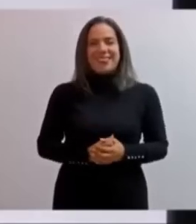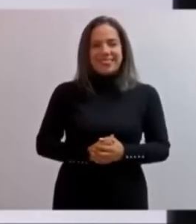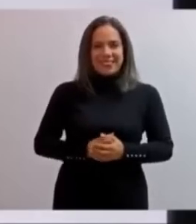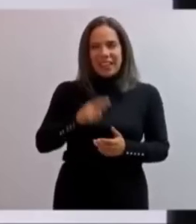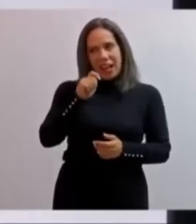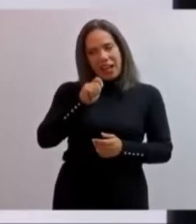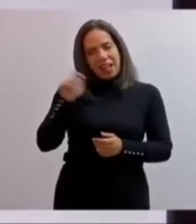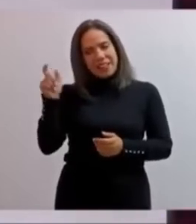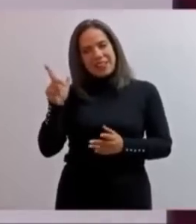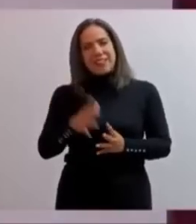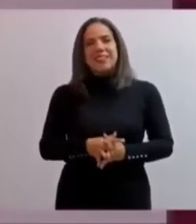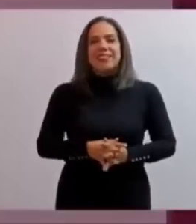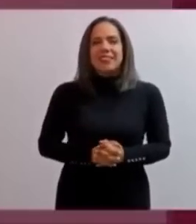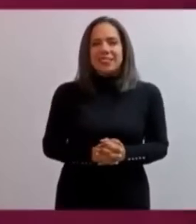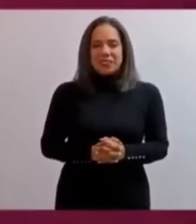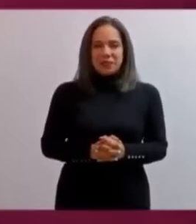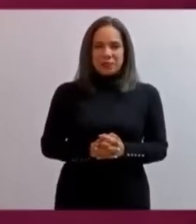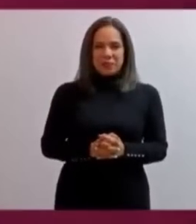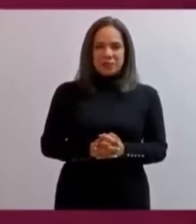profesional.